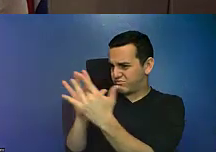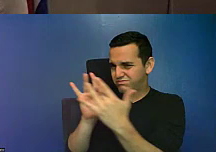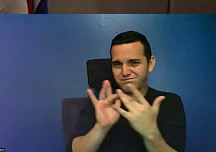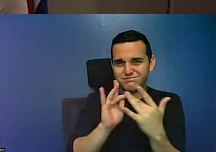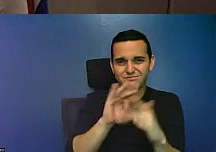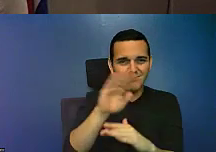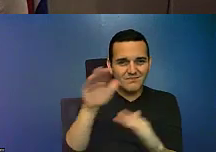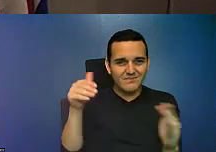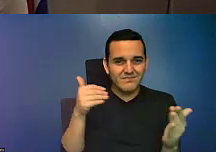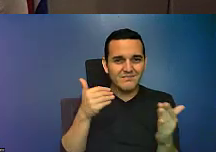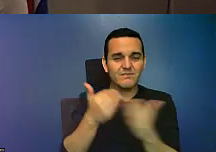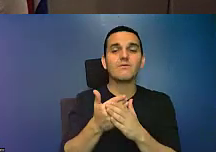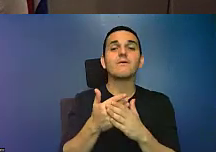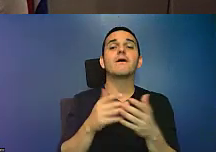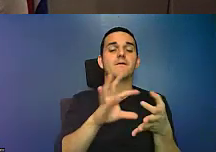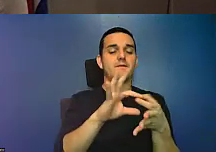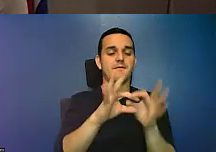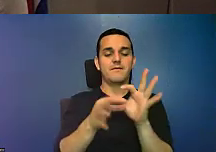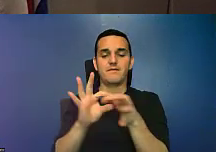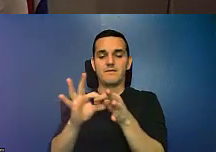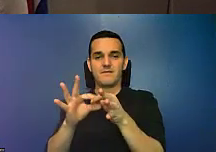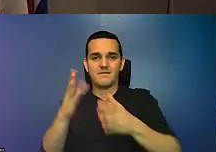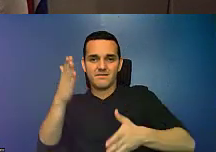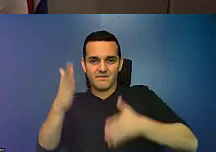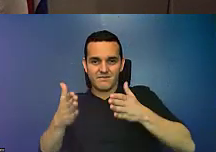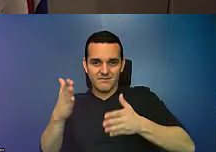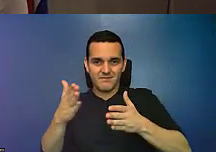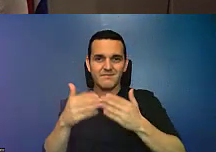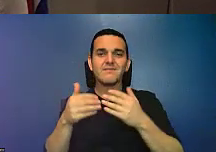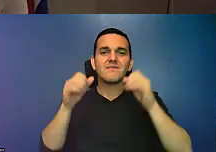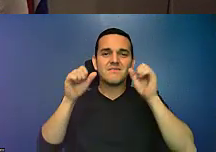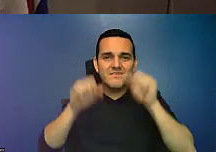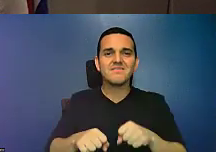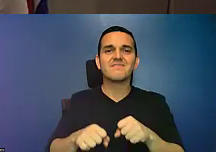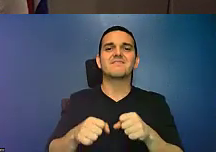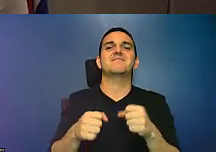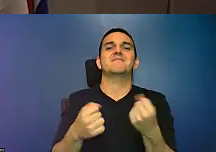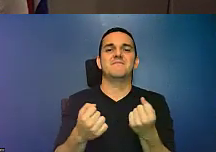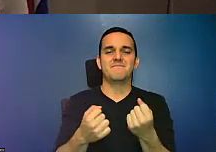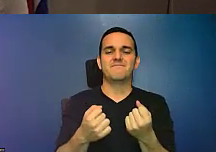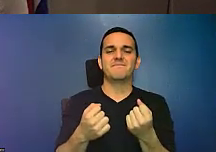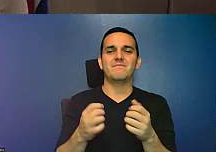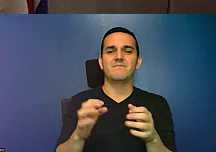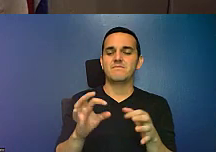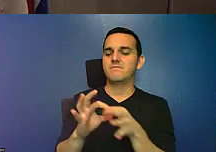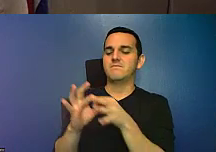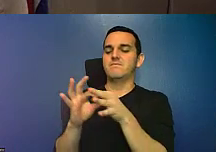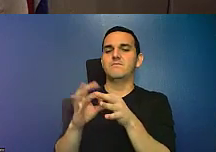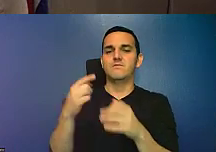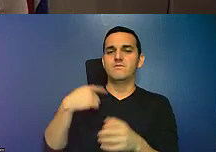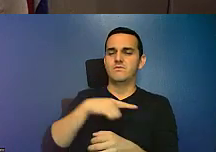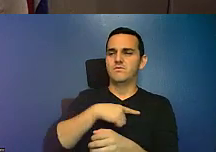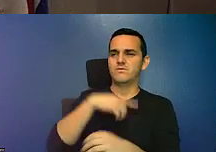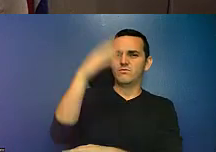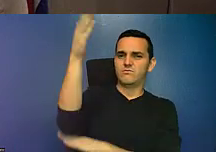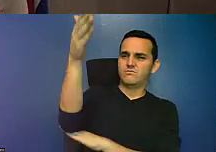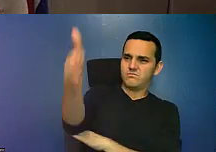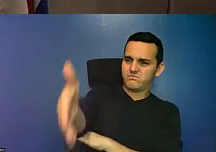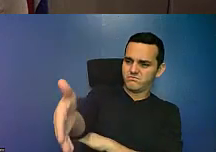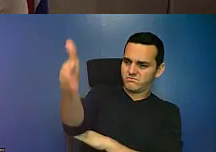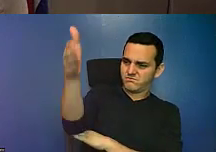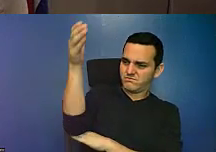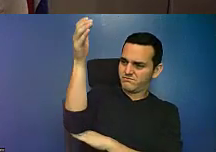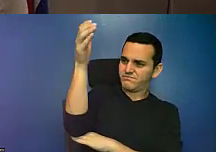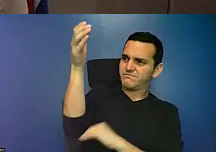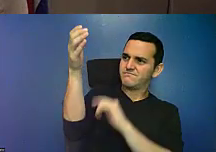La articulación robótica aplicada al robot humanoide. Estamos trabajando en el brazo robótico como tal.